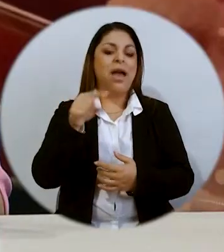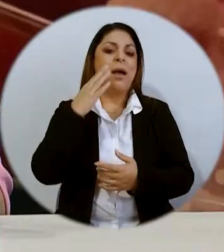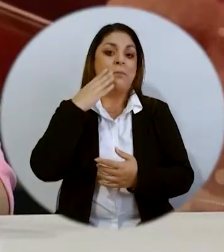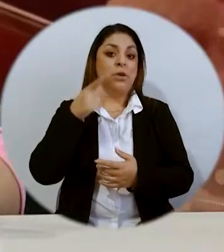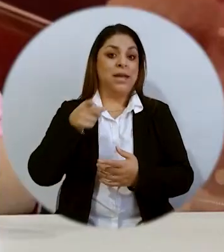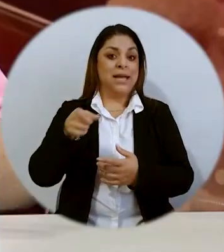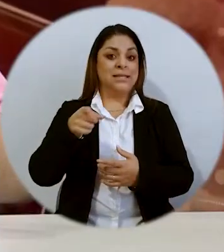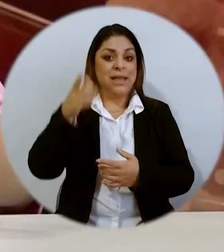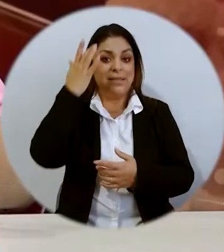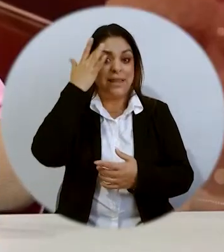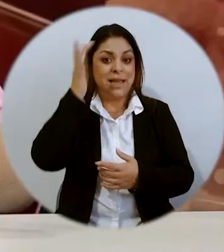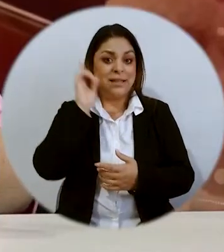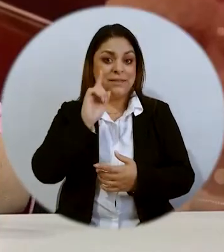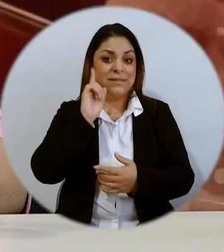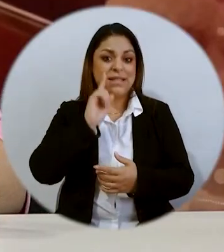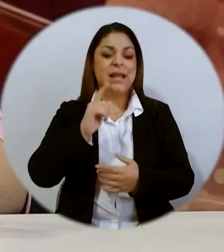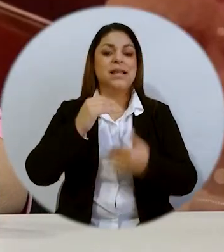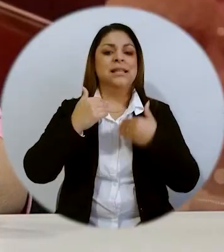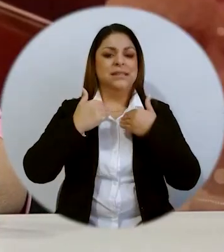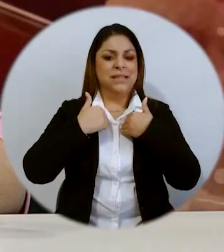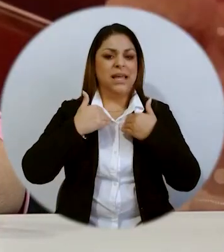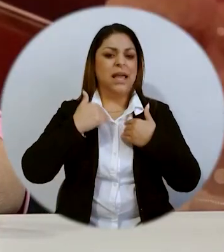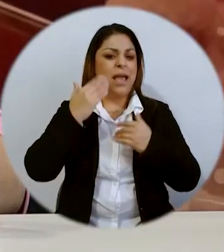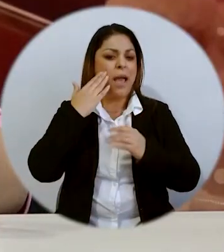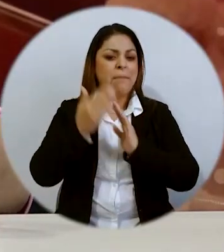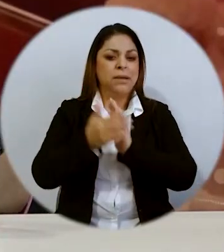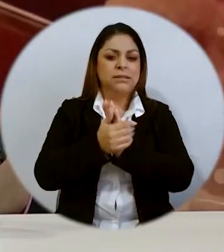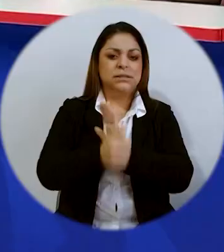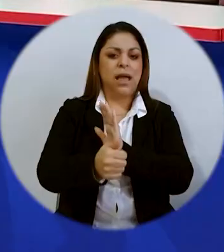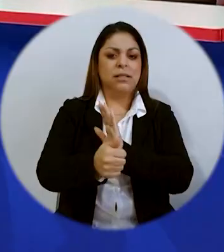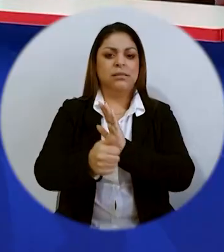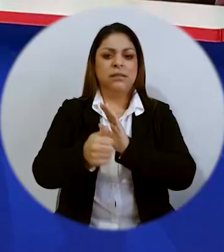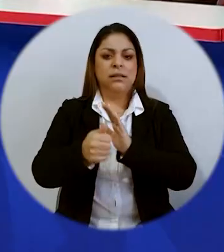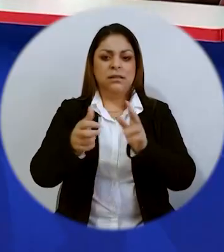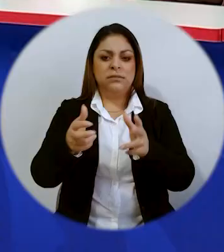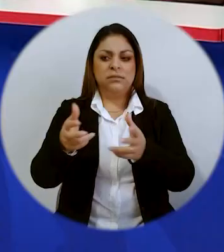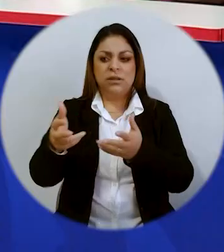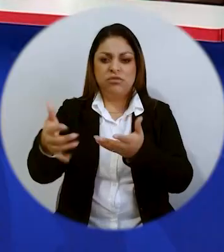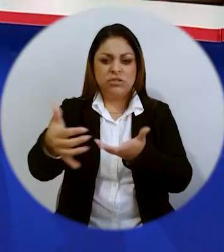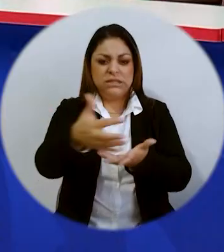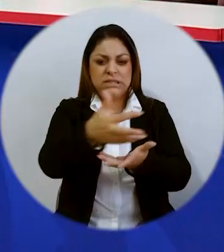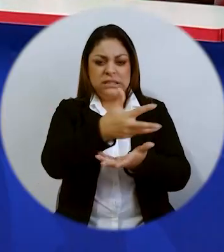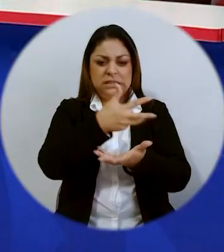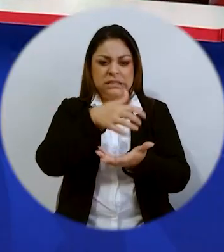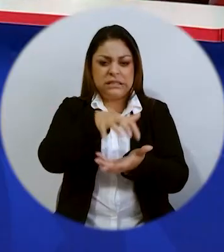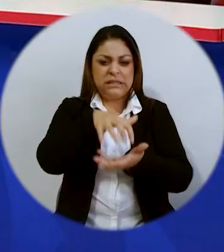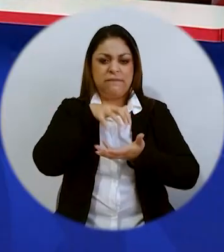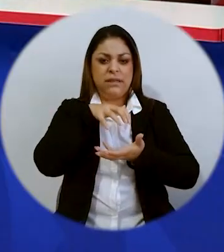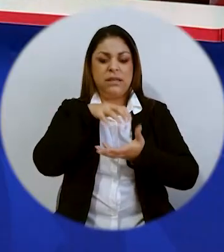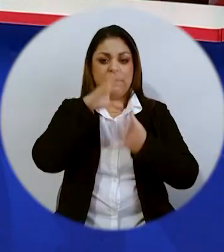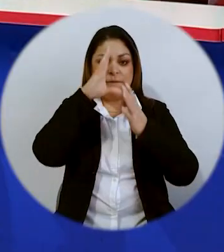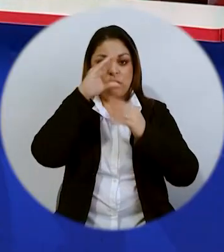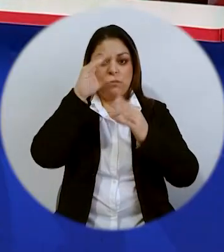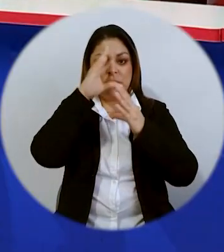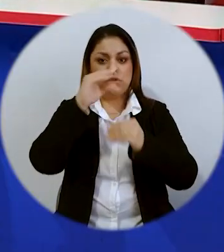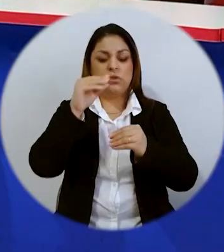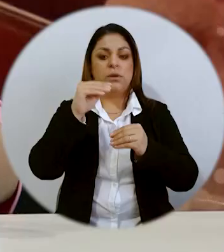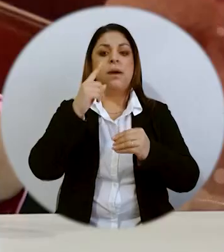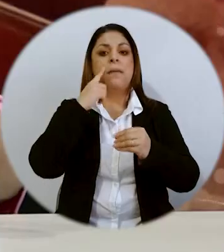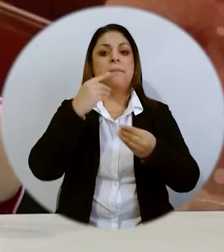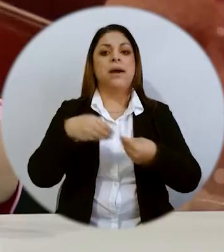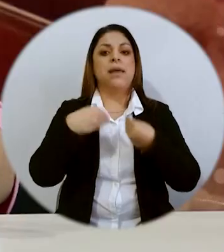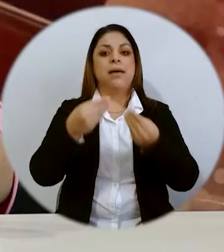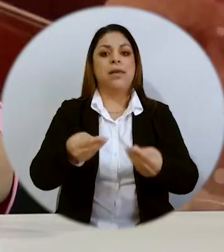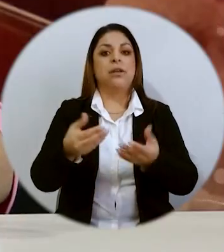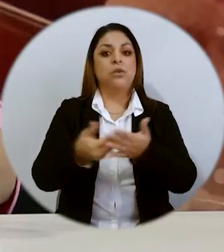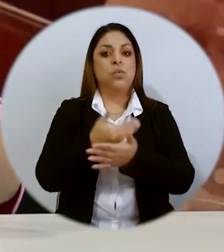cómo tiene la capacidad de procesar información para generar